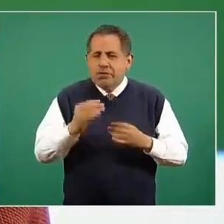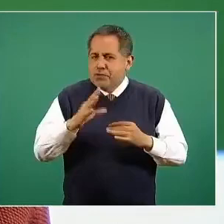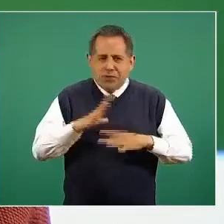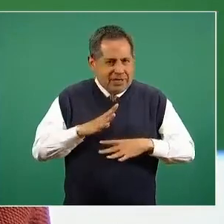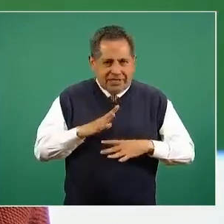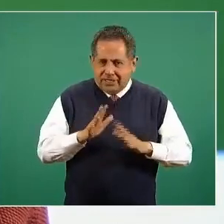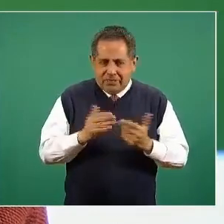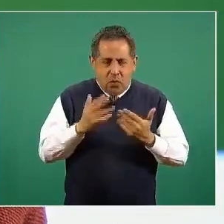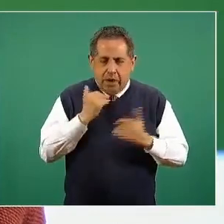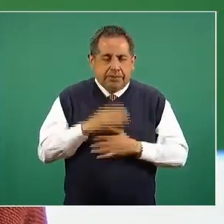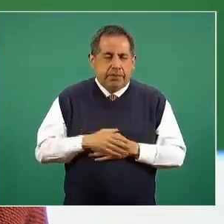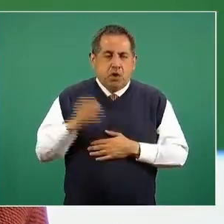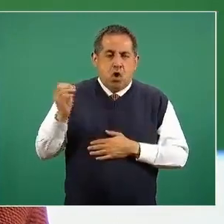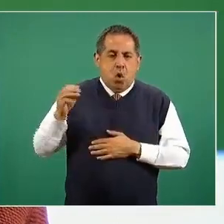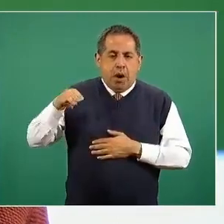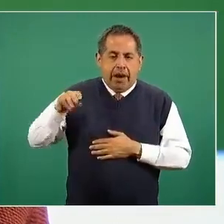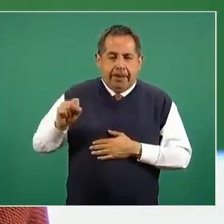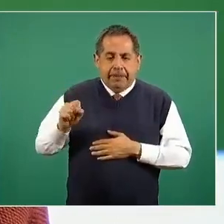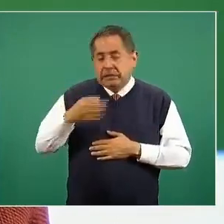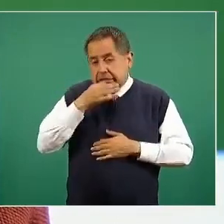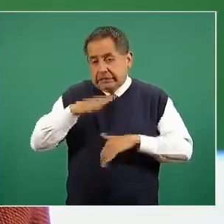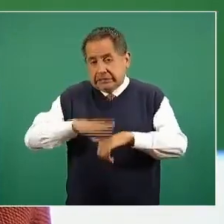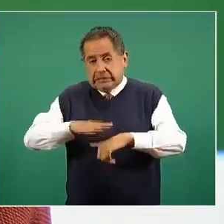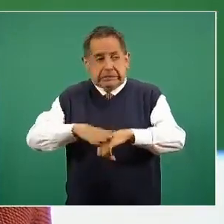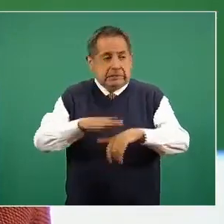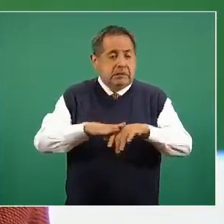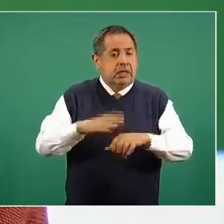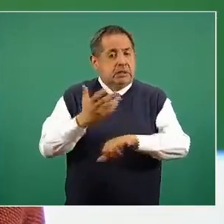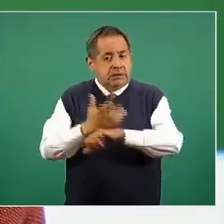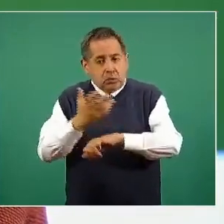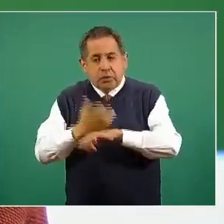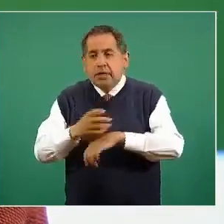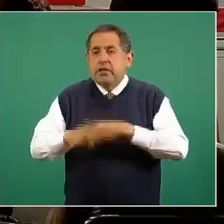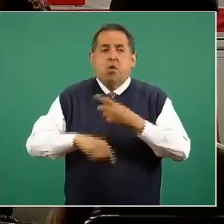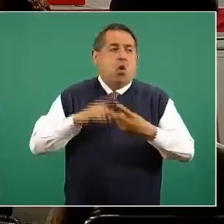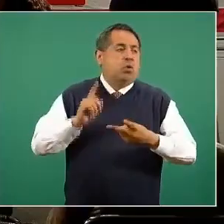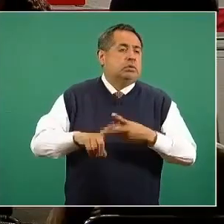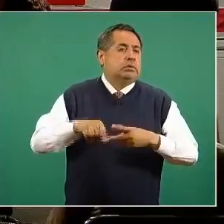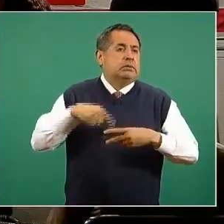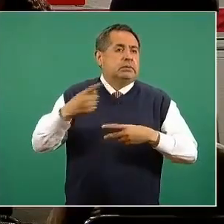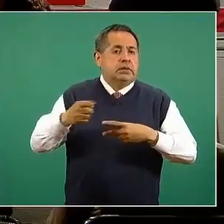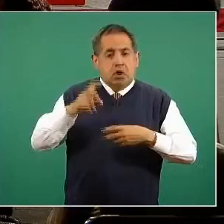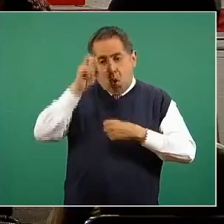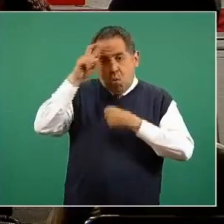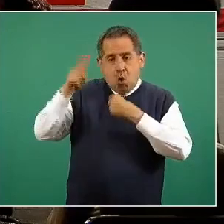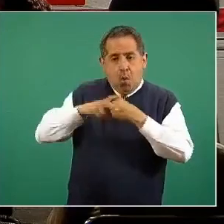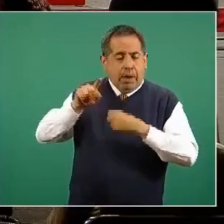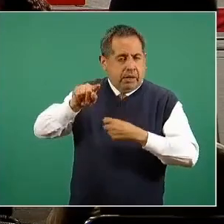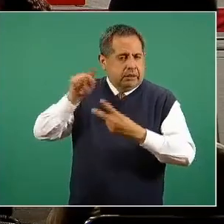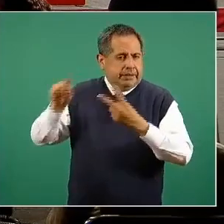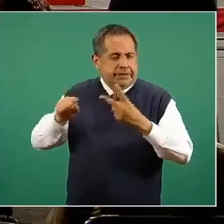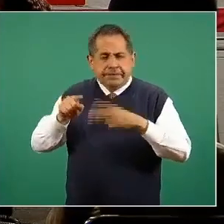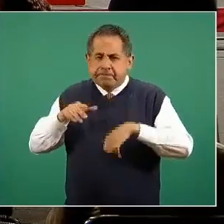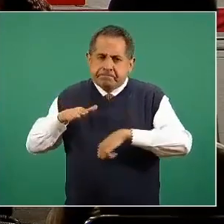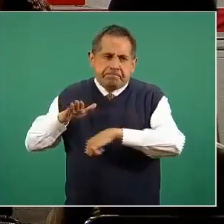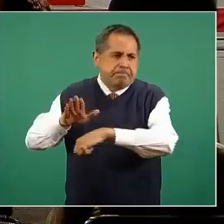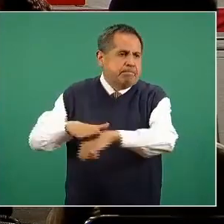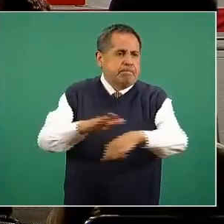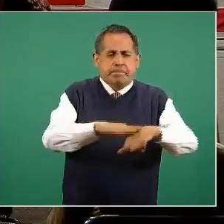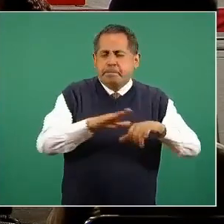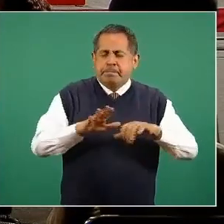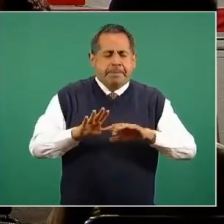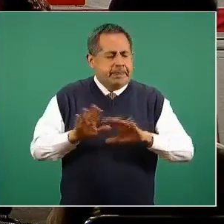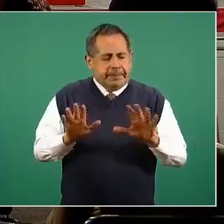Mundial de la Salud, los Centros de Control de Enfermedades de Estados Unidos, los Centros de Control de Enfermedades de Europa y varias otras